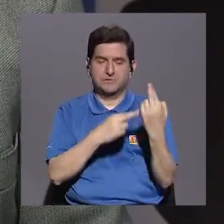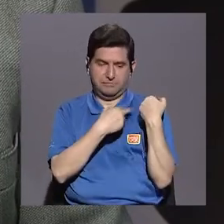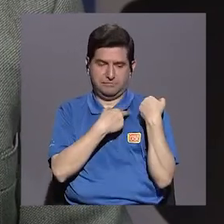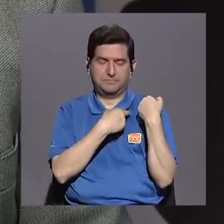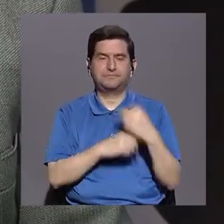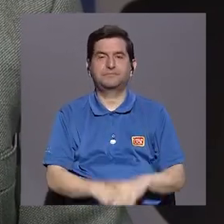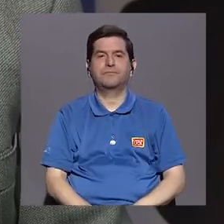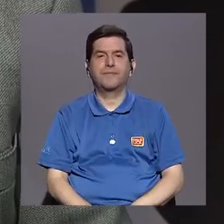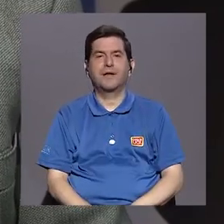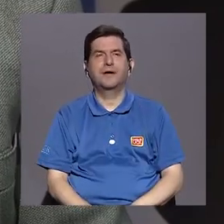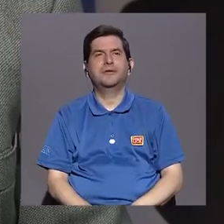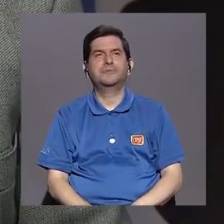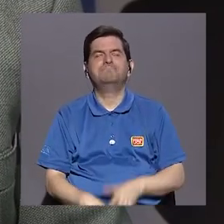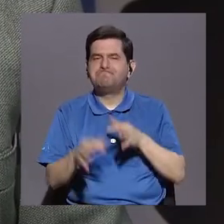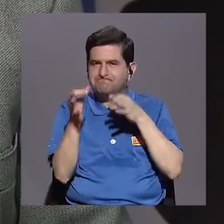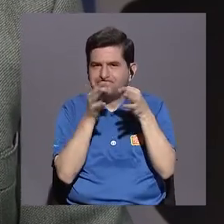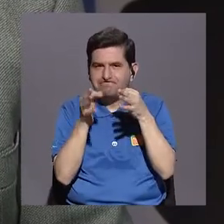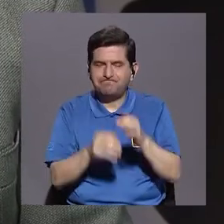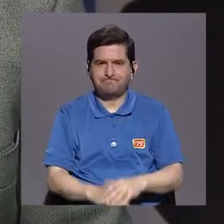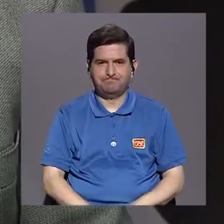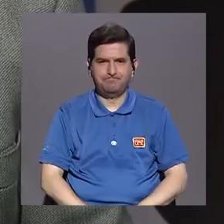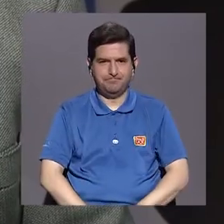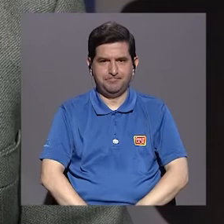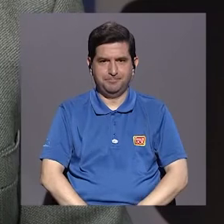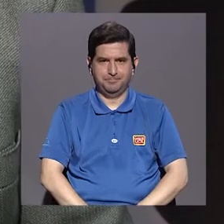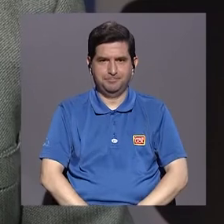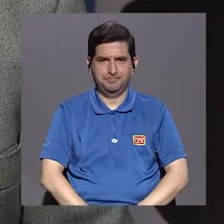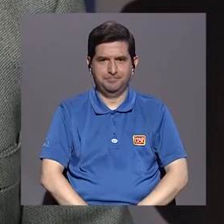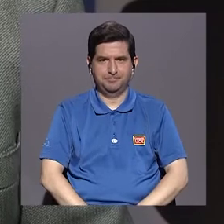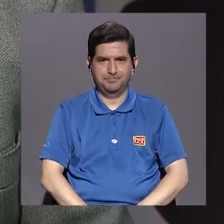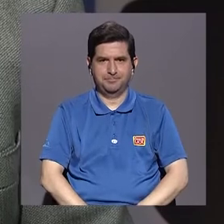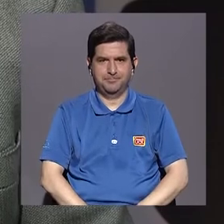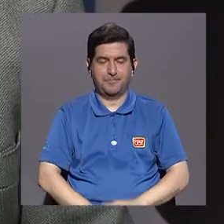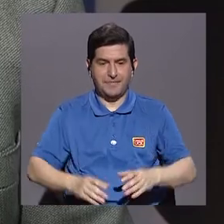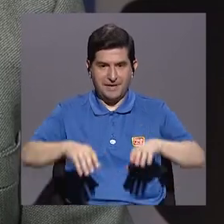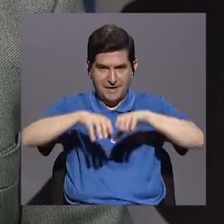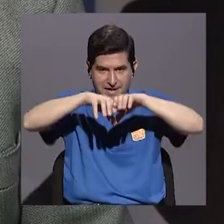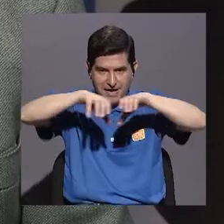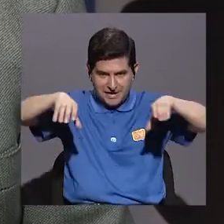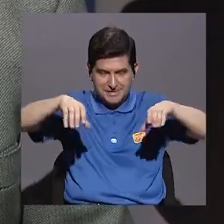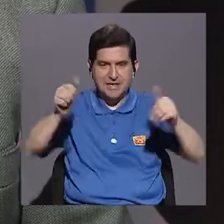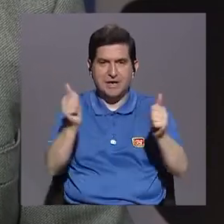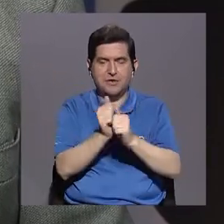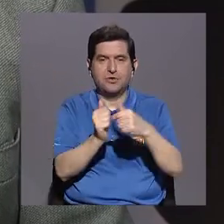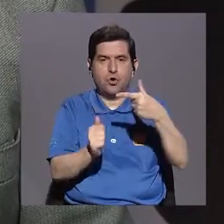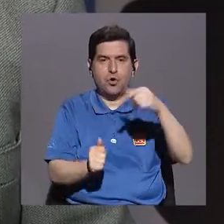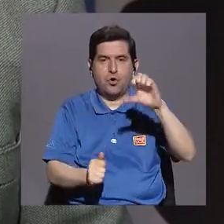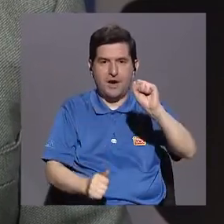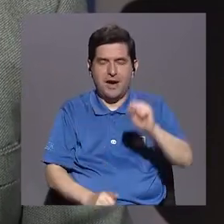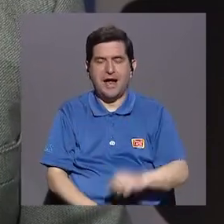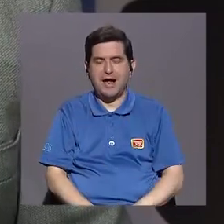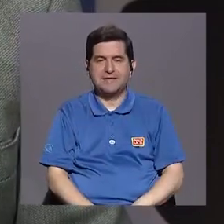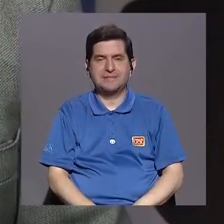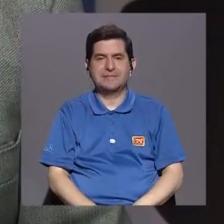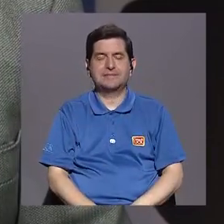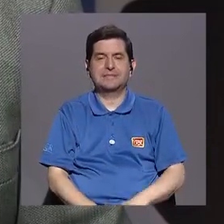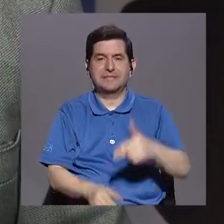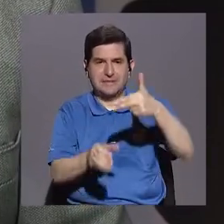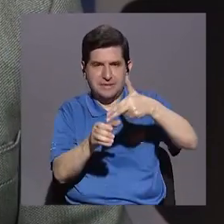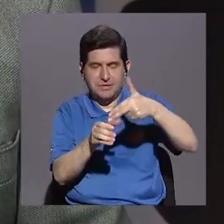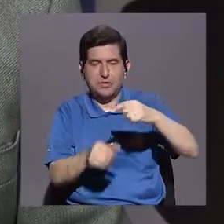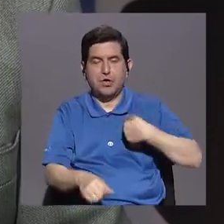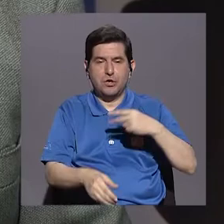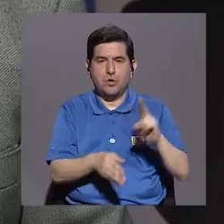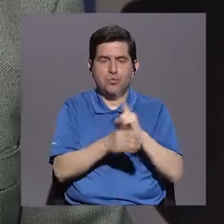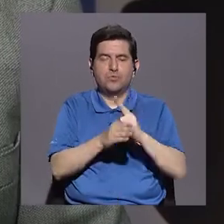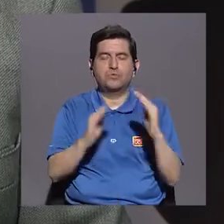veamos lo de esta manera el cilindro con el gas licuado de petróleo que uno usa en la casa